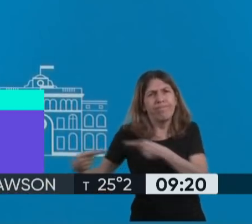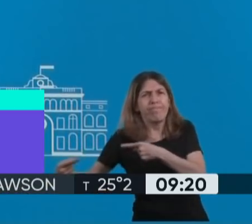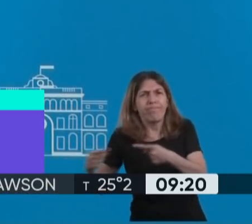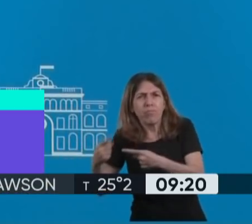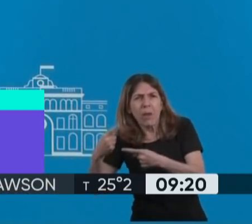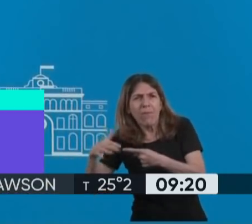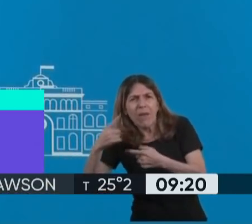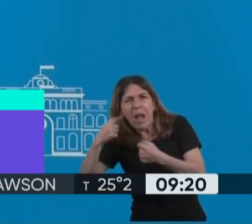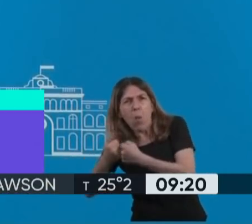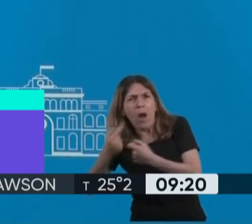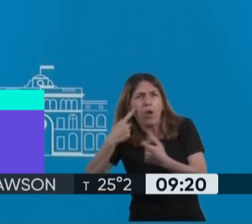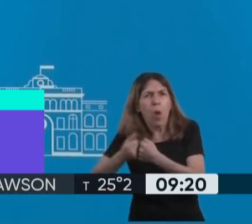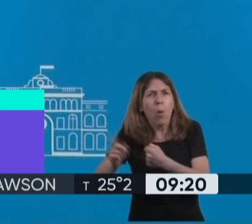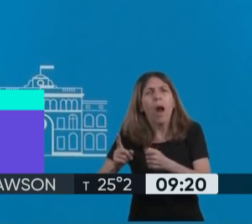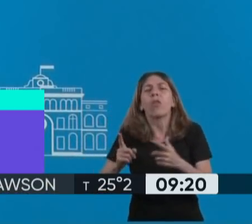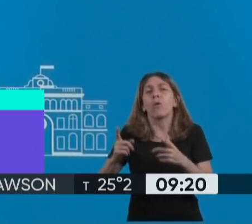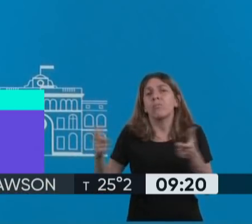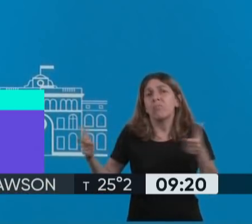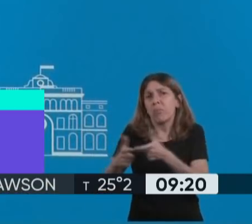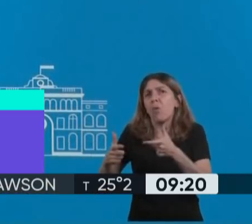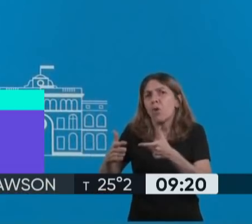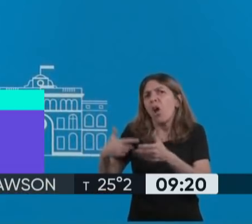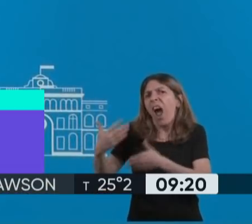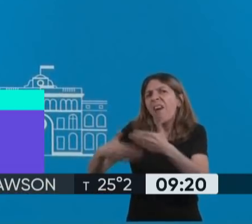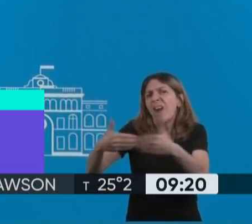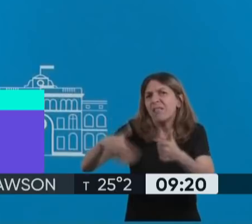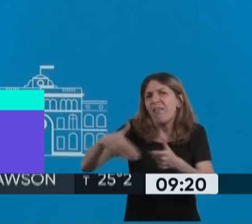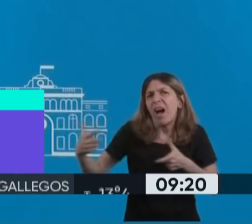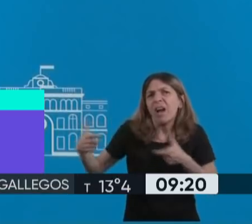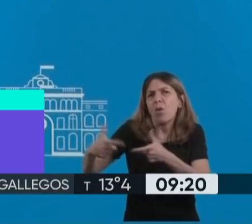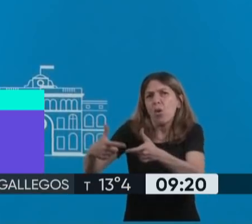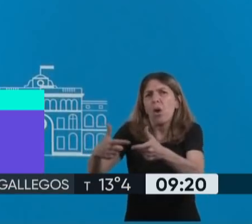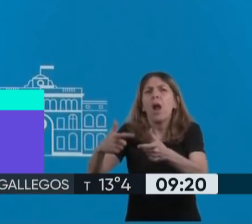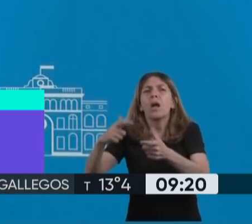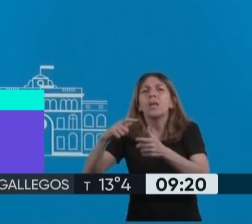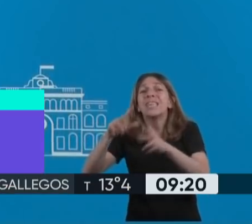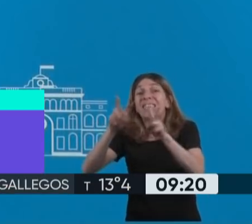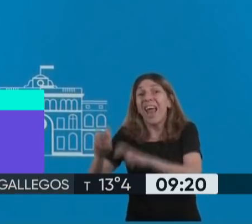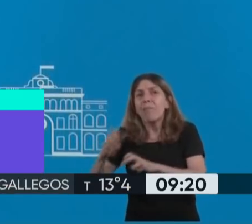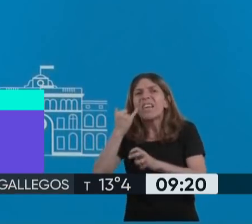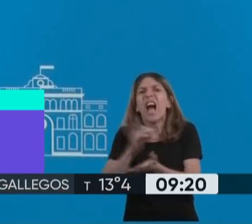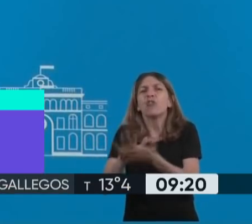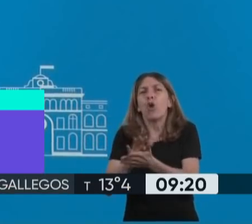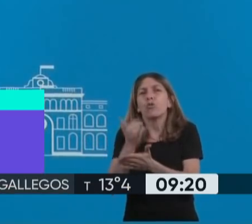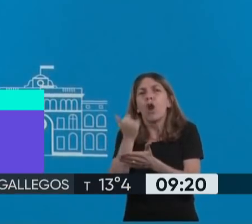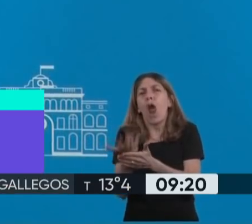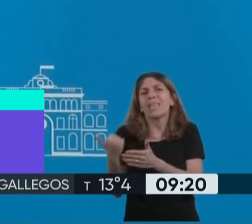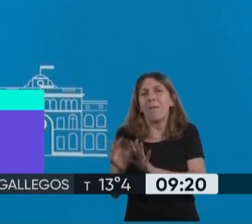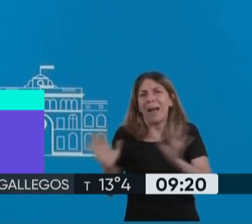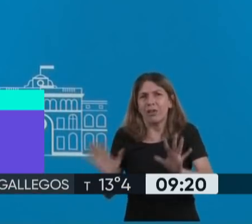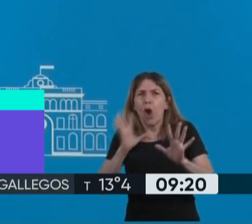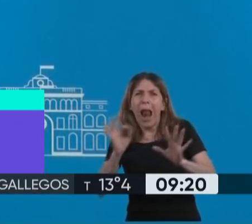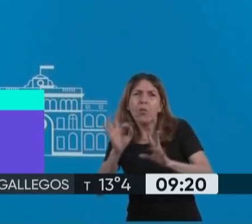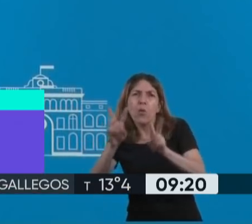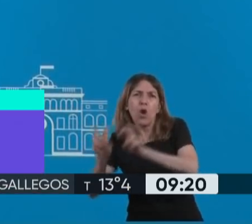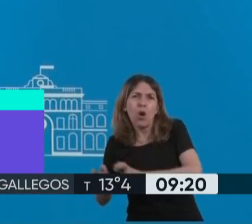Nosotros entendemos que es una negociación que avanza, que de hecho ya se solucionaron la mayoría de los temas que había que solucionarse y que tiene en este momento esta discusión